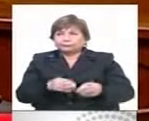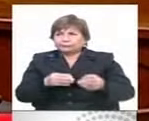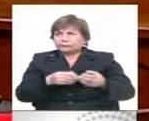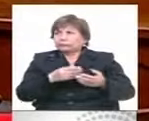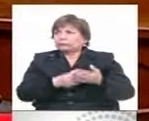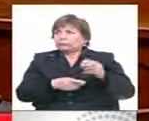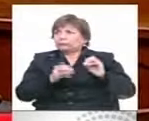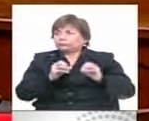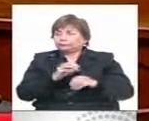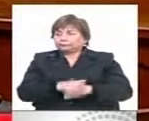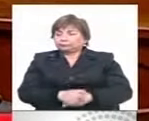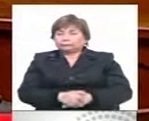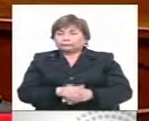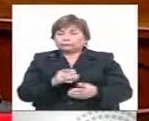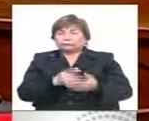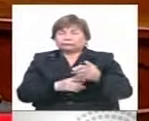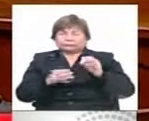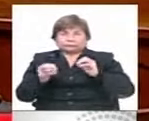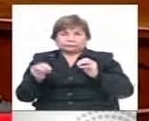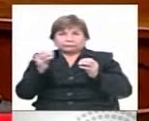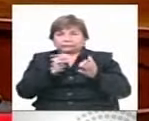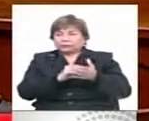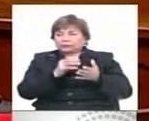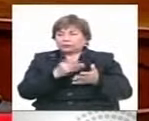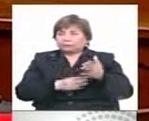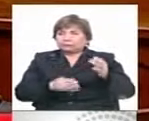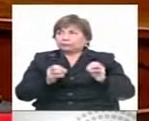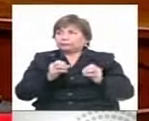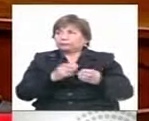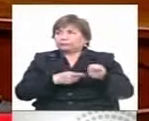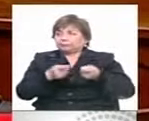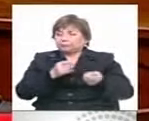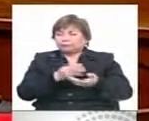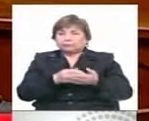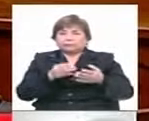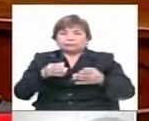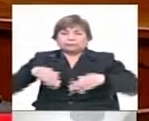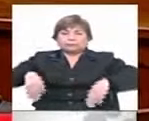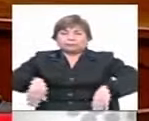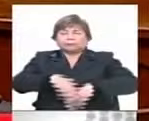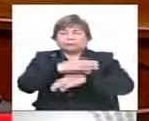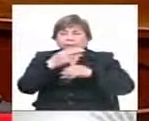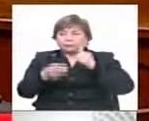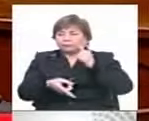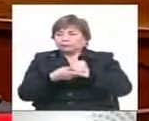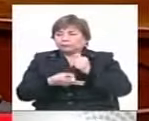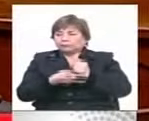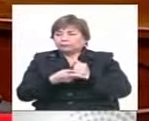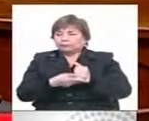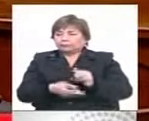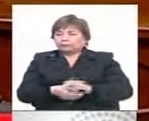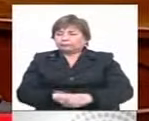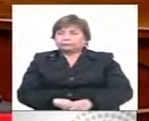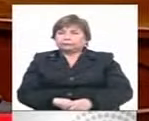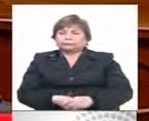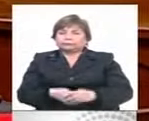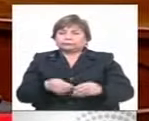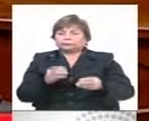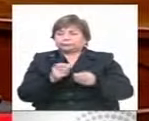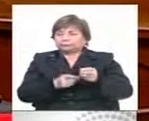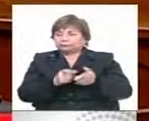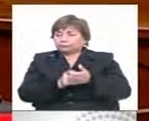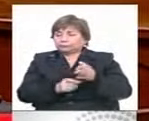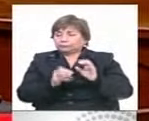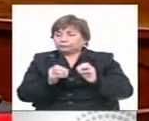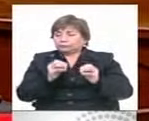al 2026 la implementación de 230 barrios seguros. Con el propósito de mejorar la calidad del servicio